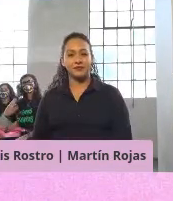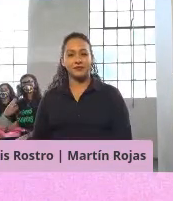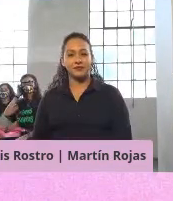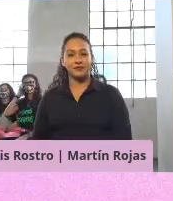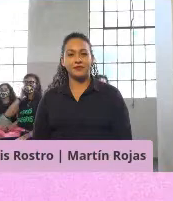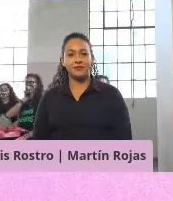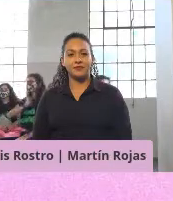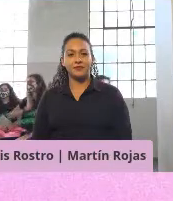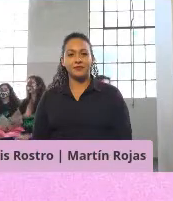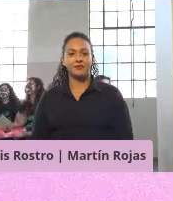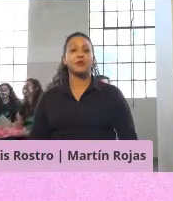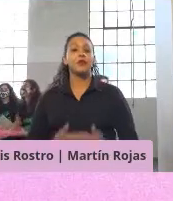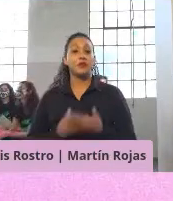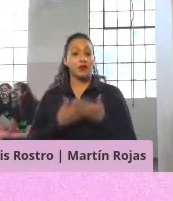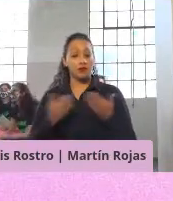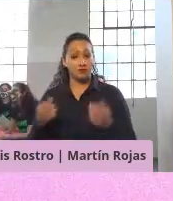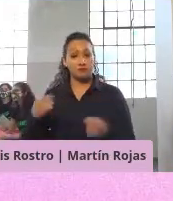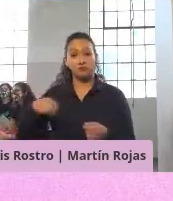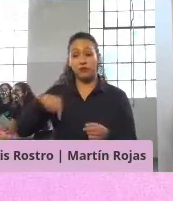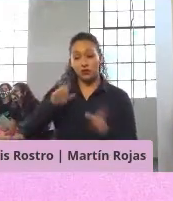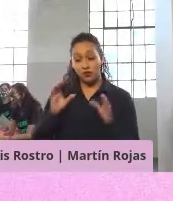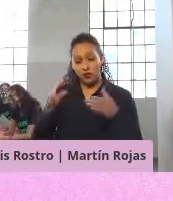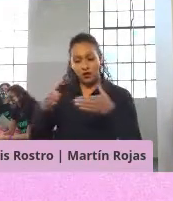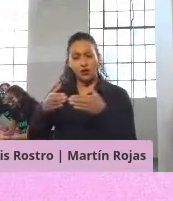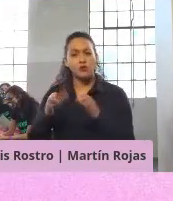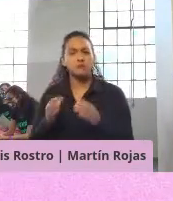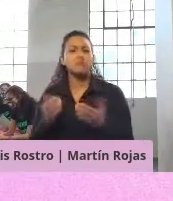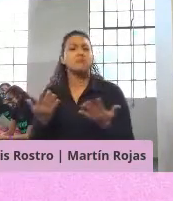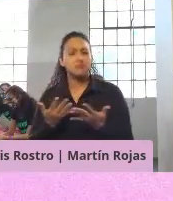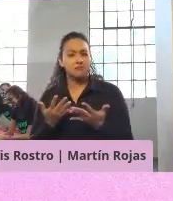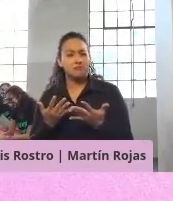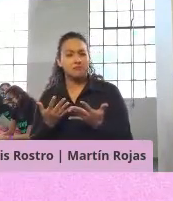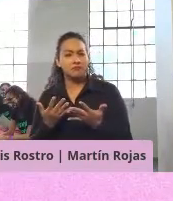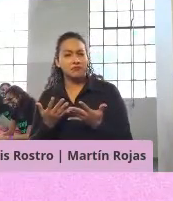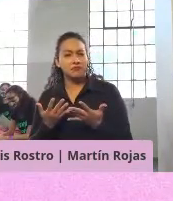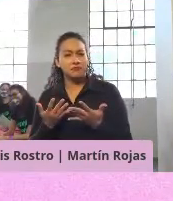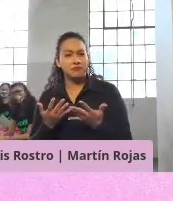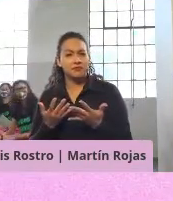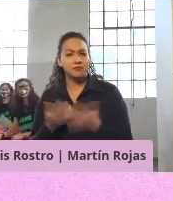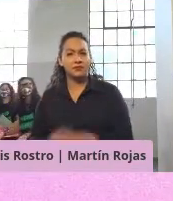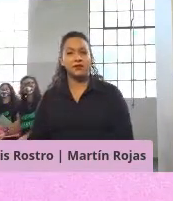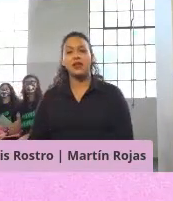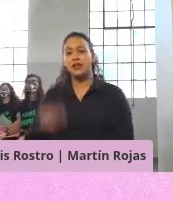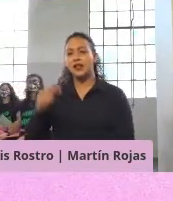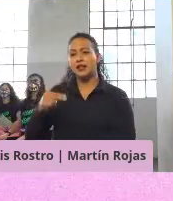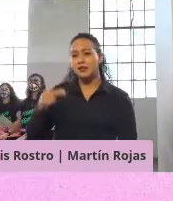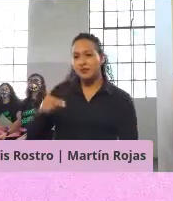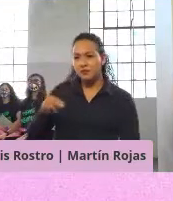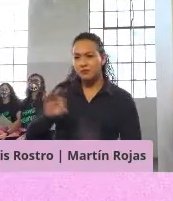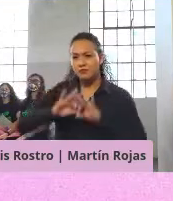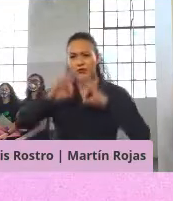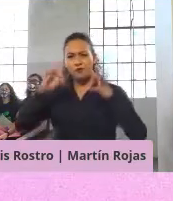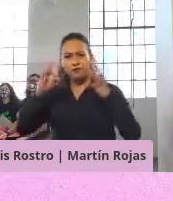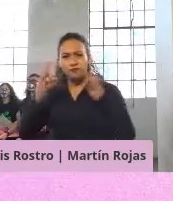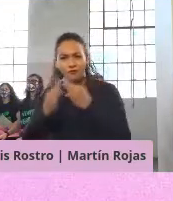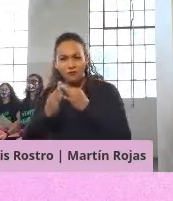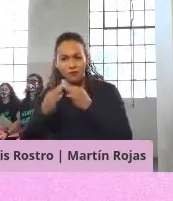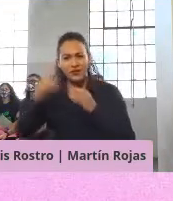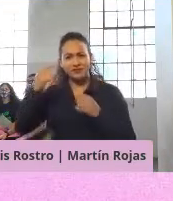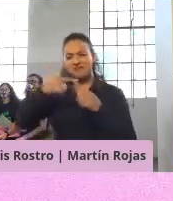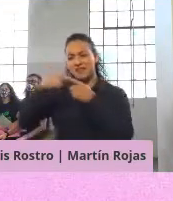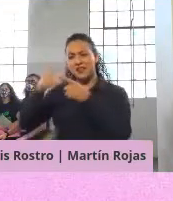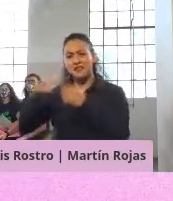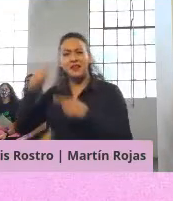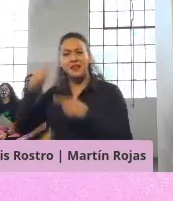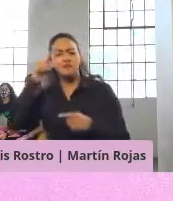lo que sería nuestro primer acto como colectiva, nos reunimos para hacer una estructura efímera. Llamamos Cintas de la Memoria en honor a todas las mujeres